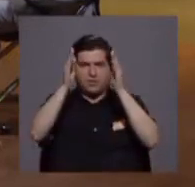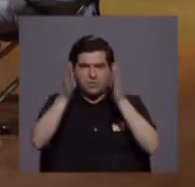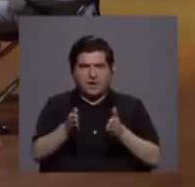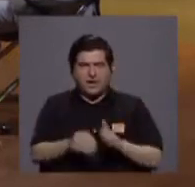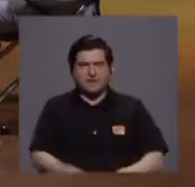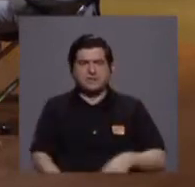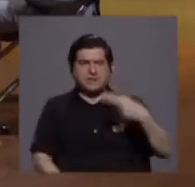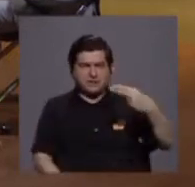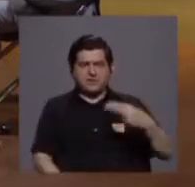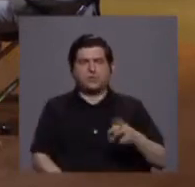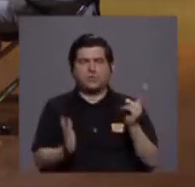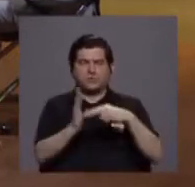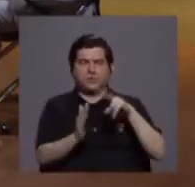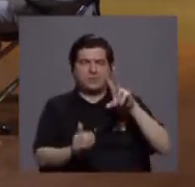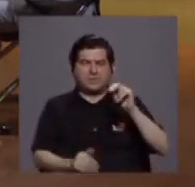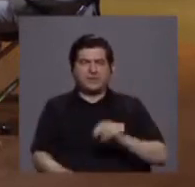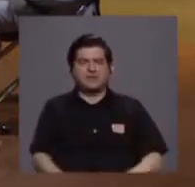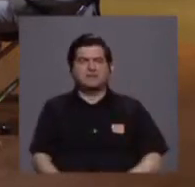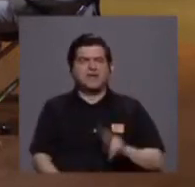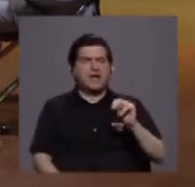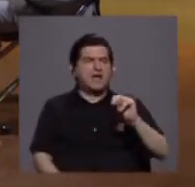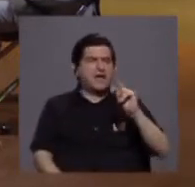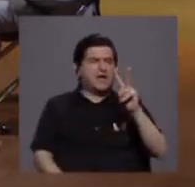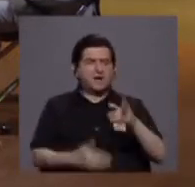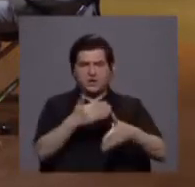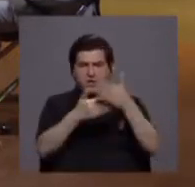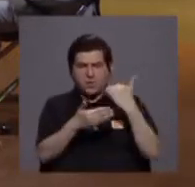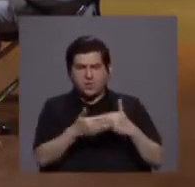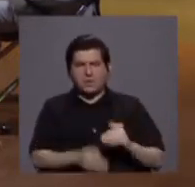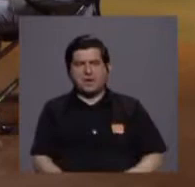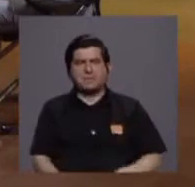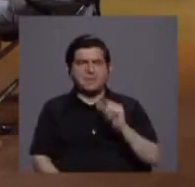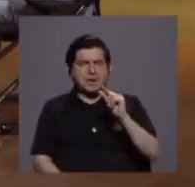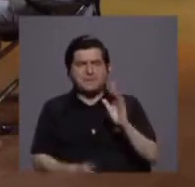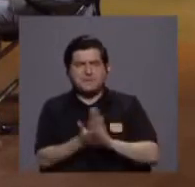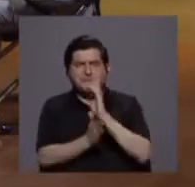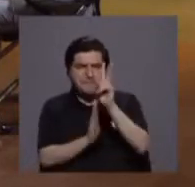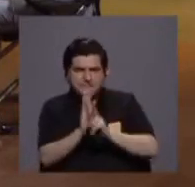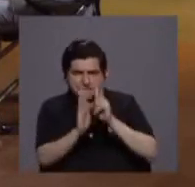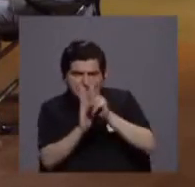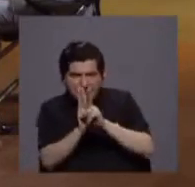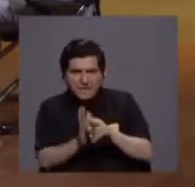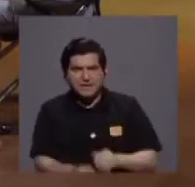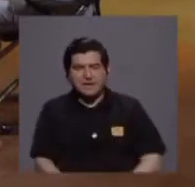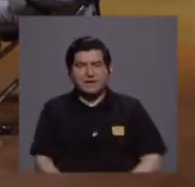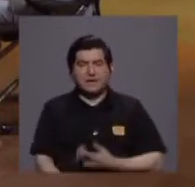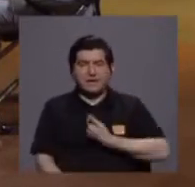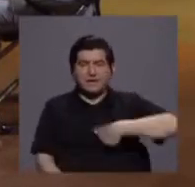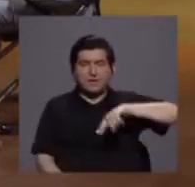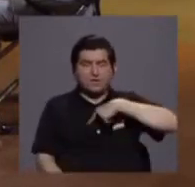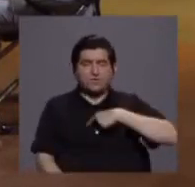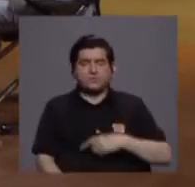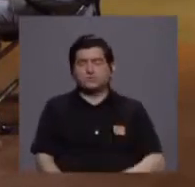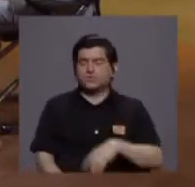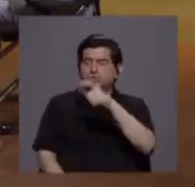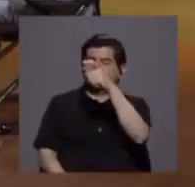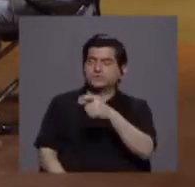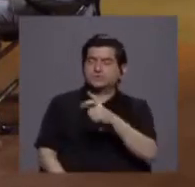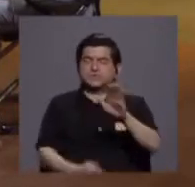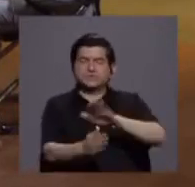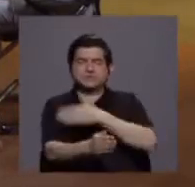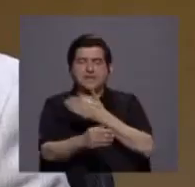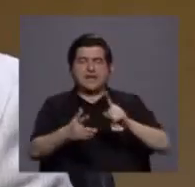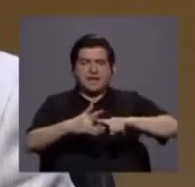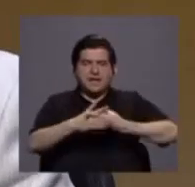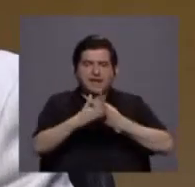2020, a mediados del mes de noviembre, presenté un corto documental titulado Somos la Música, el inicio de un